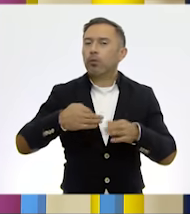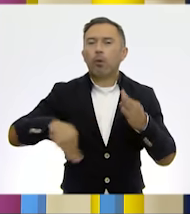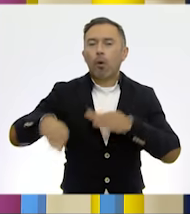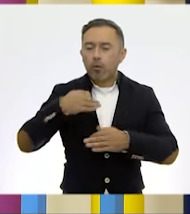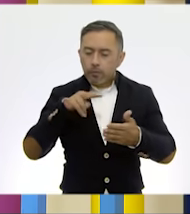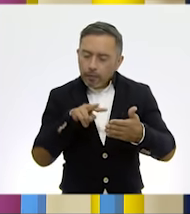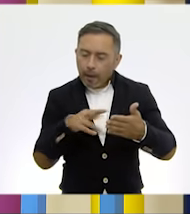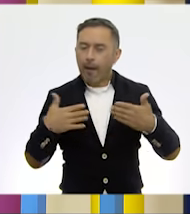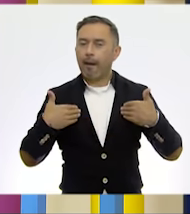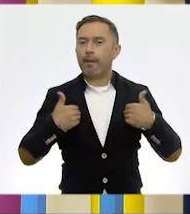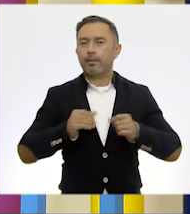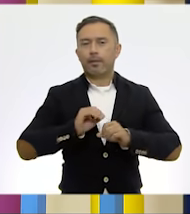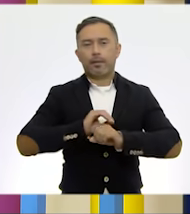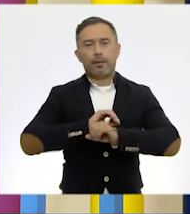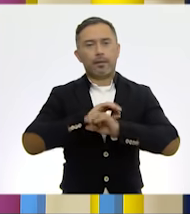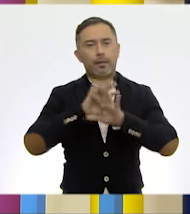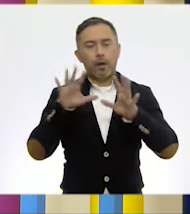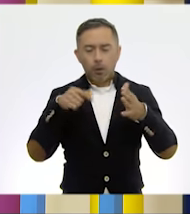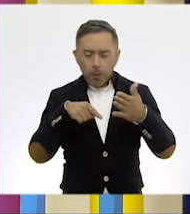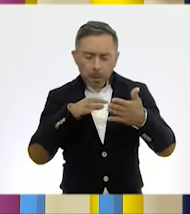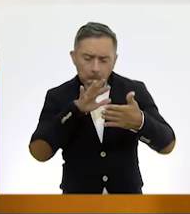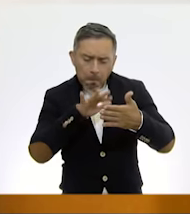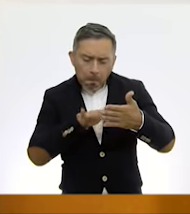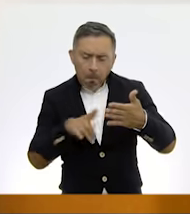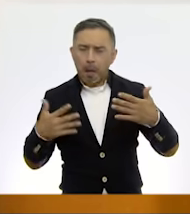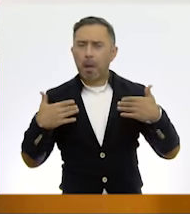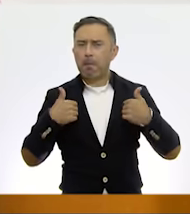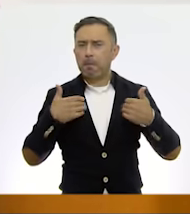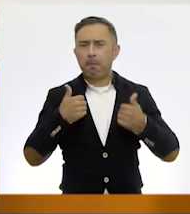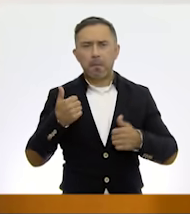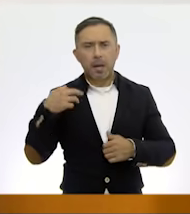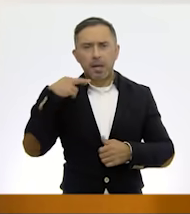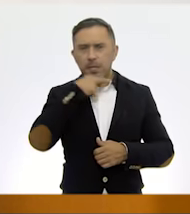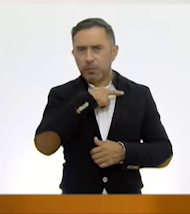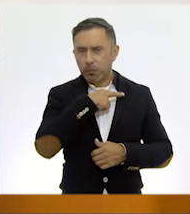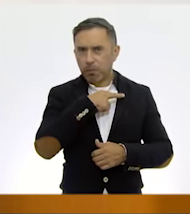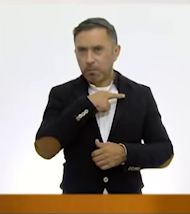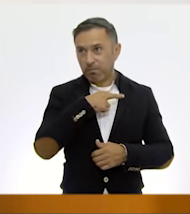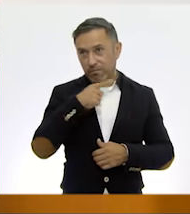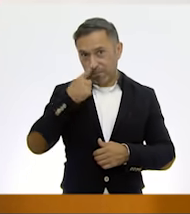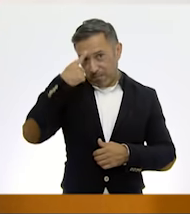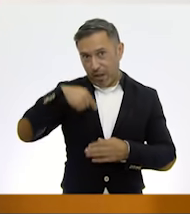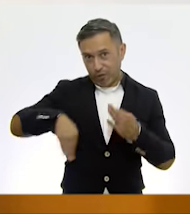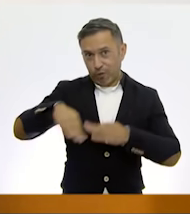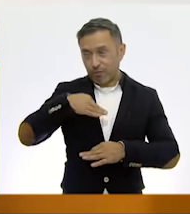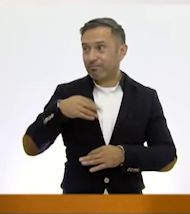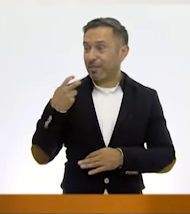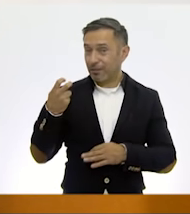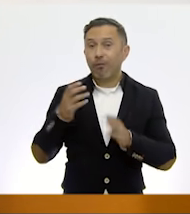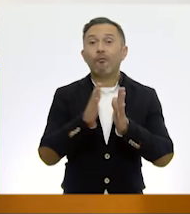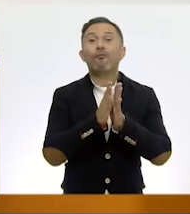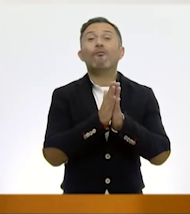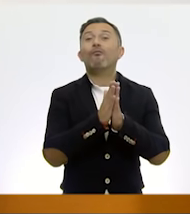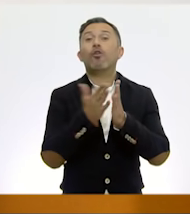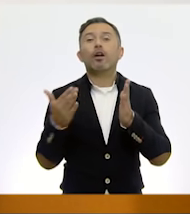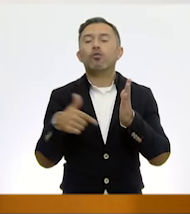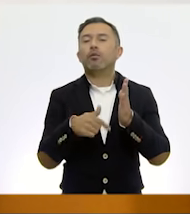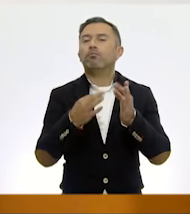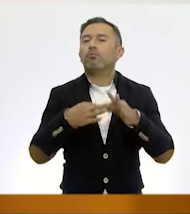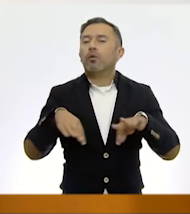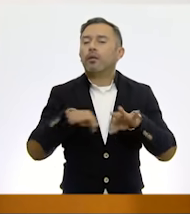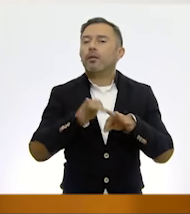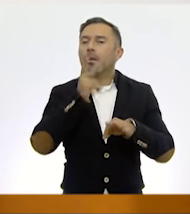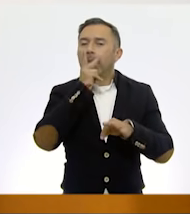rápido de entender para todo mundo. Y eso es algo importante. En los folletos tenemos que usar un lenguaje para comunicarnos con todos.